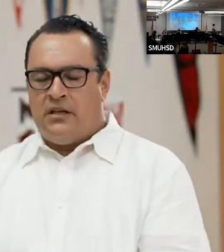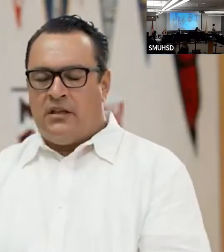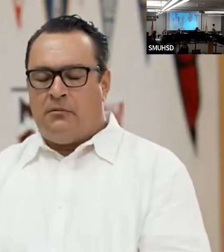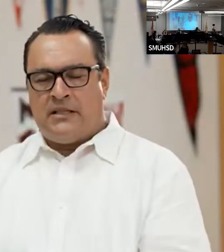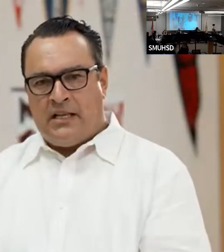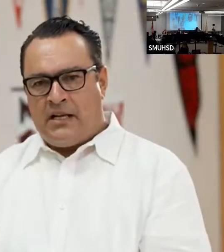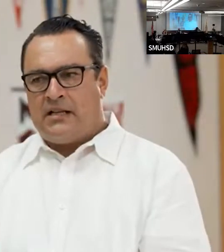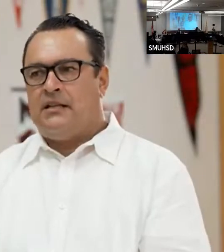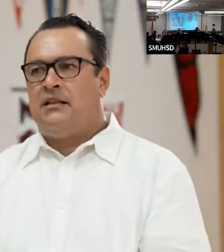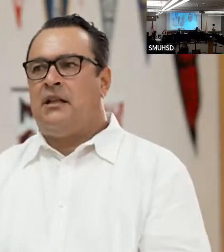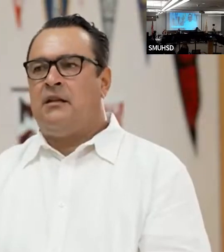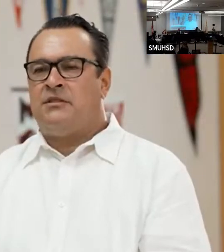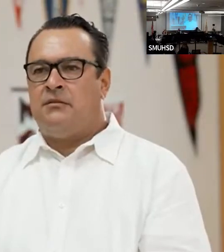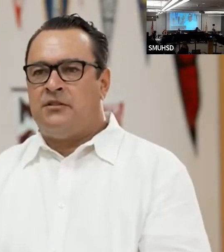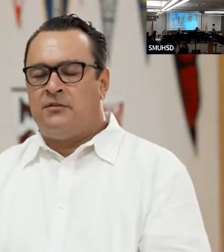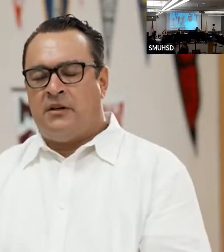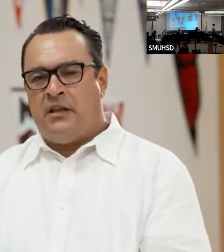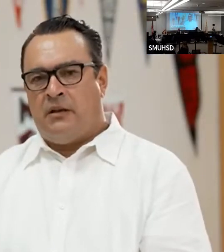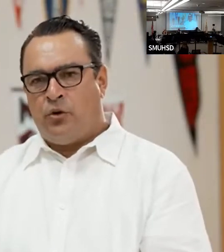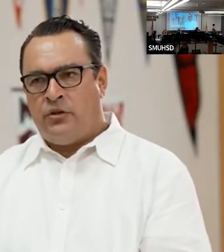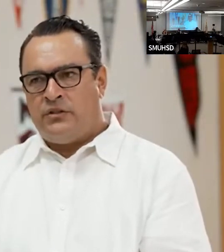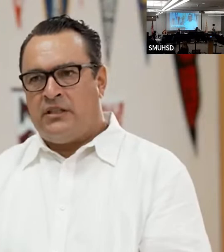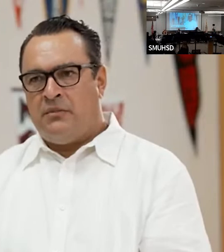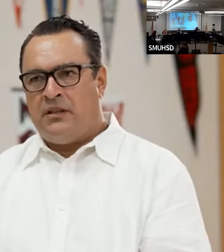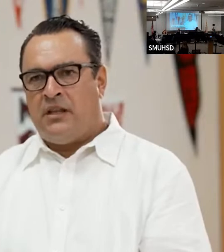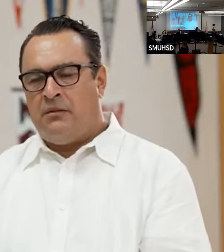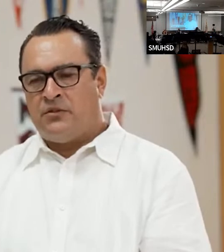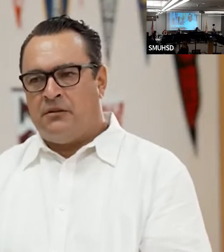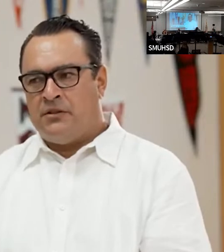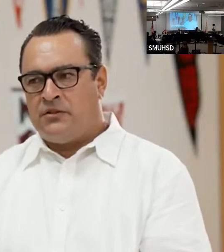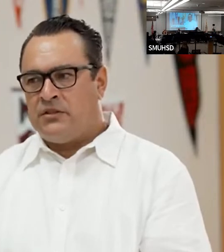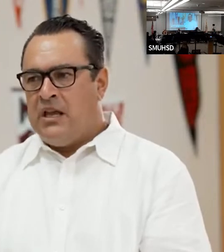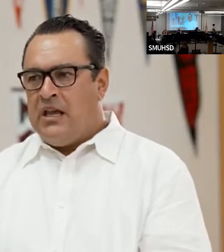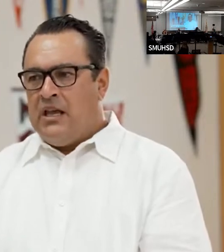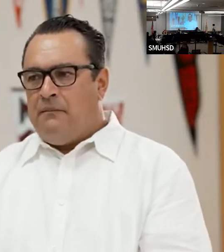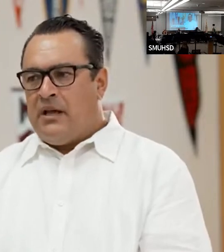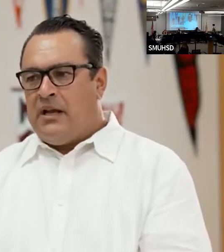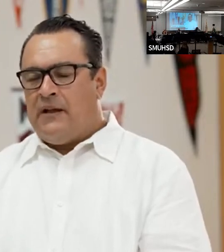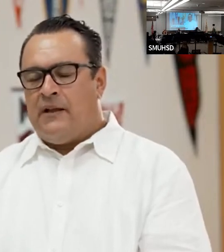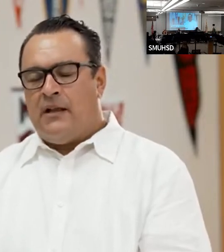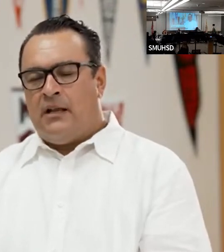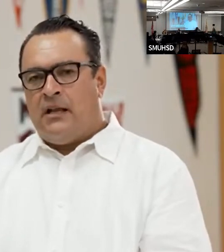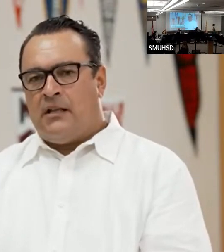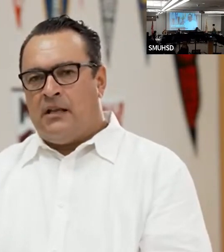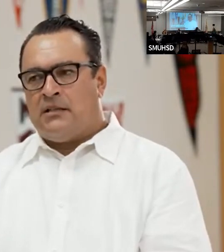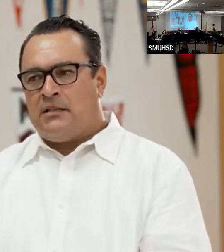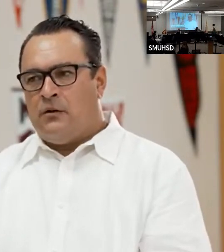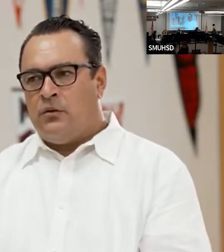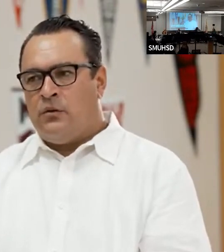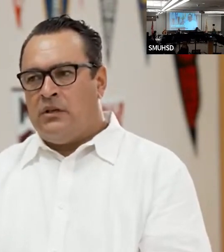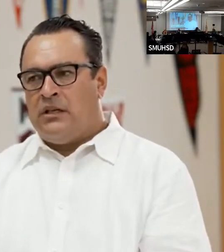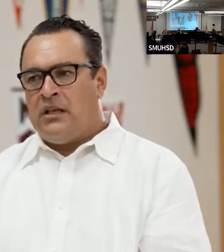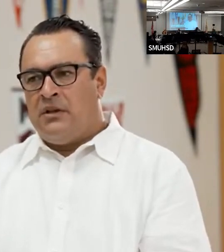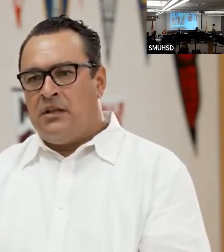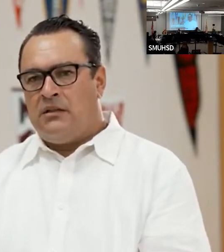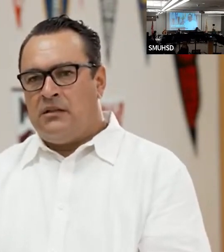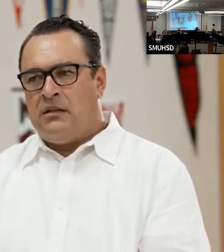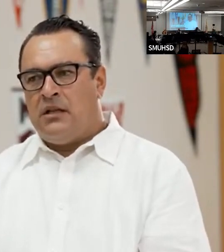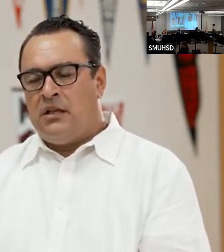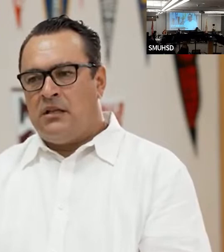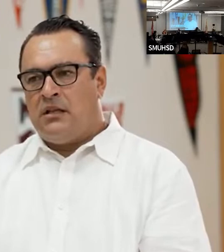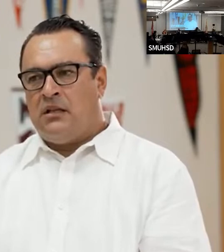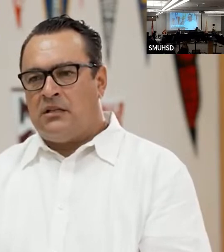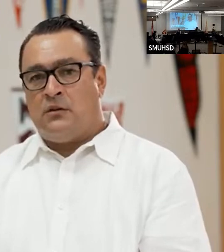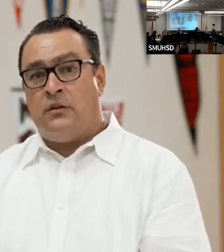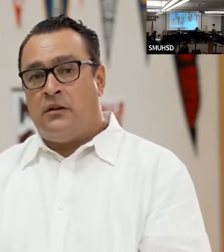servicios de bienestar, tenemos servicios de apoyos y también tenemos servicios para la salud y